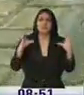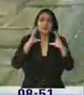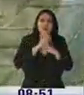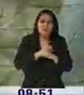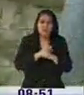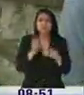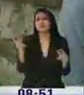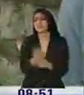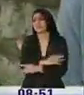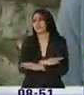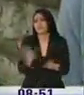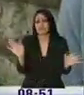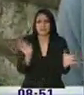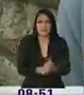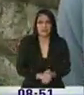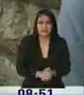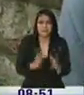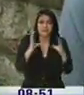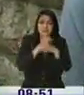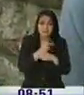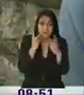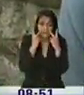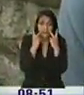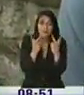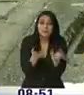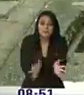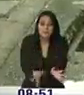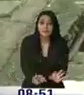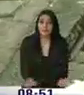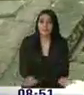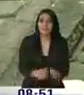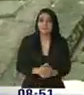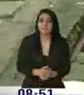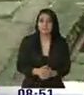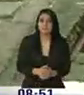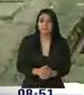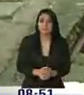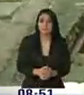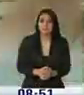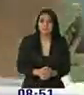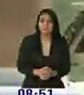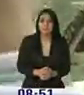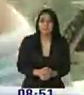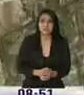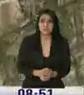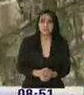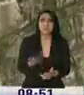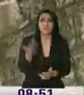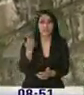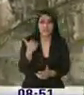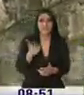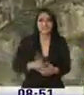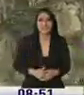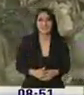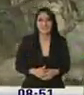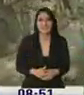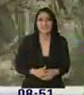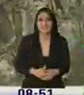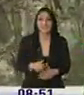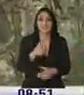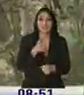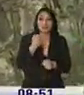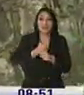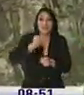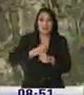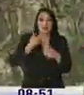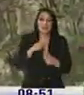señorita porque en la noche ni siquiera se ve ya ha habido incluso accidentes en el sitio lo que pasa es que yo venía de mi trabajo